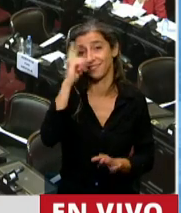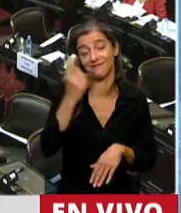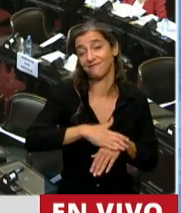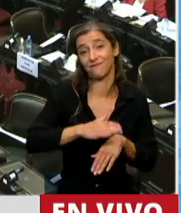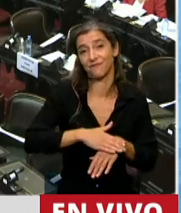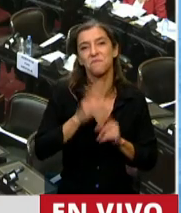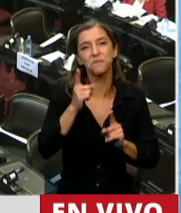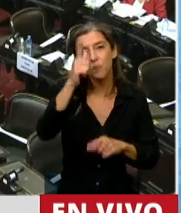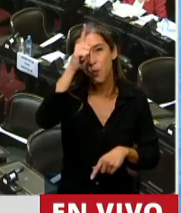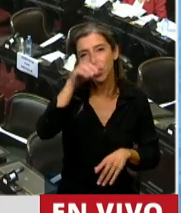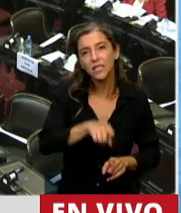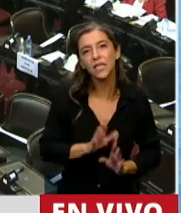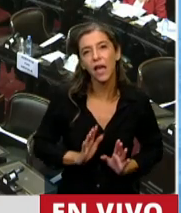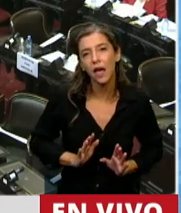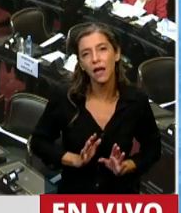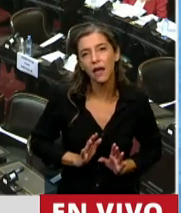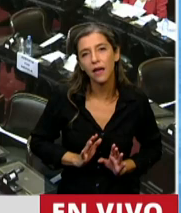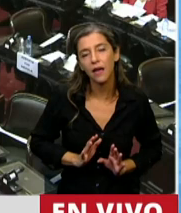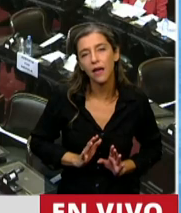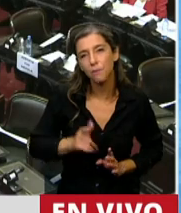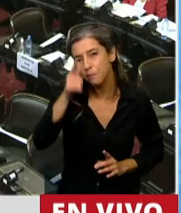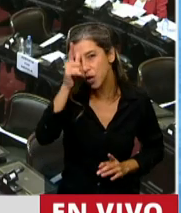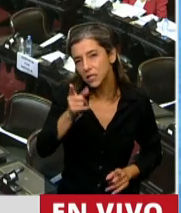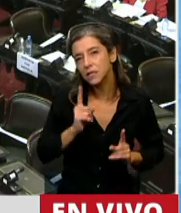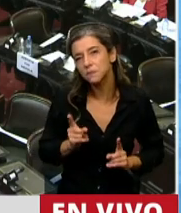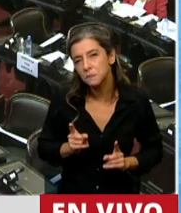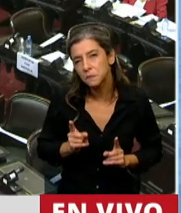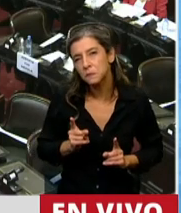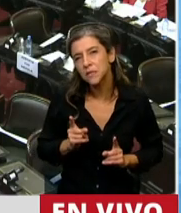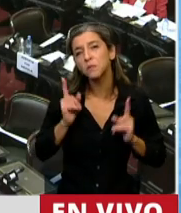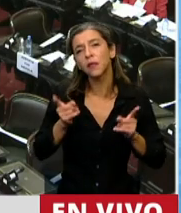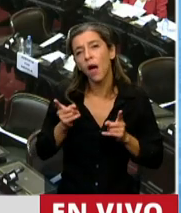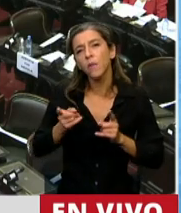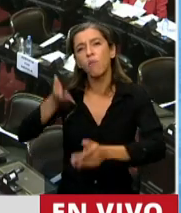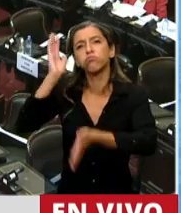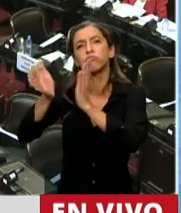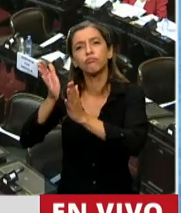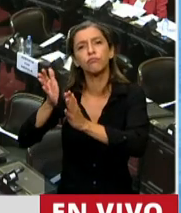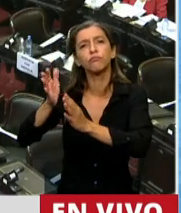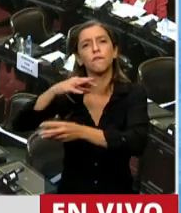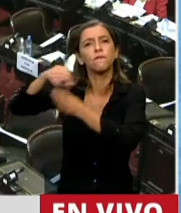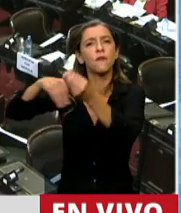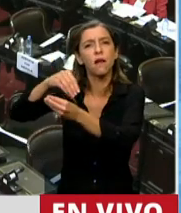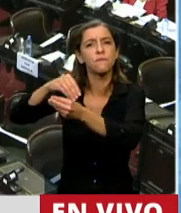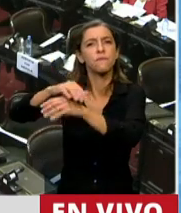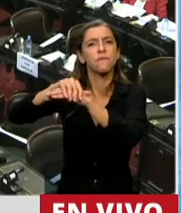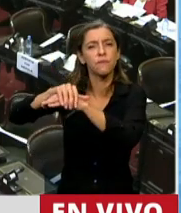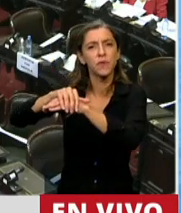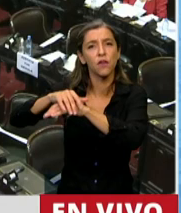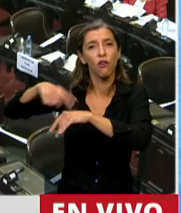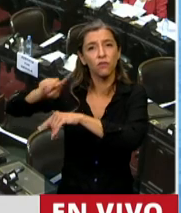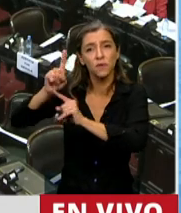bonaerense, reprimió a la familia, a sus amigas y a sus amigos que se movilizaron. El Estado